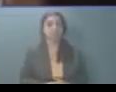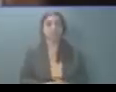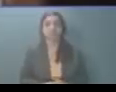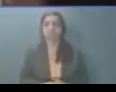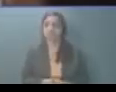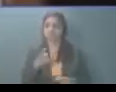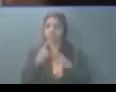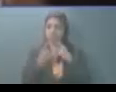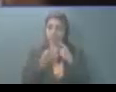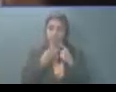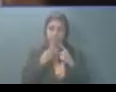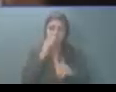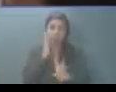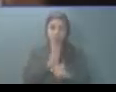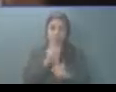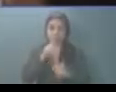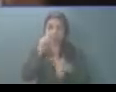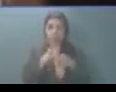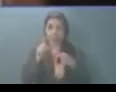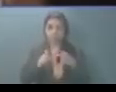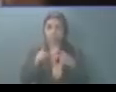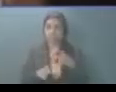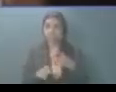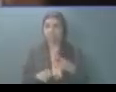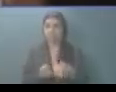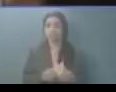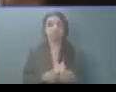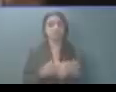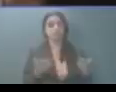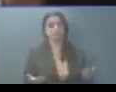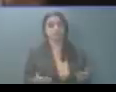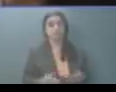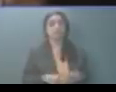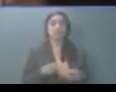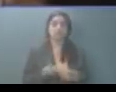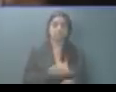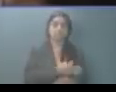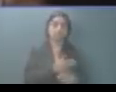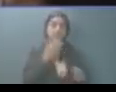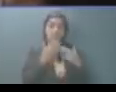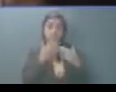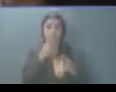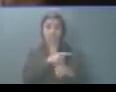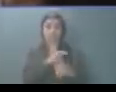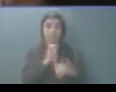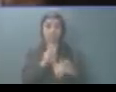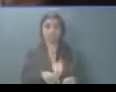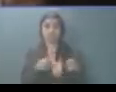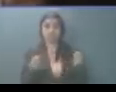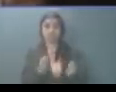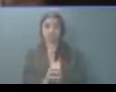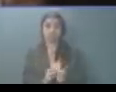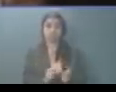el diálogo sea directo y que hagamos las preguntas sin hacer una afirmación, sobre todo si la afirmación que se está haciendo genera